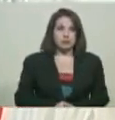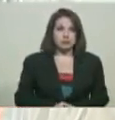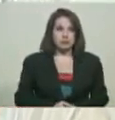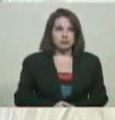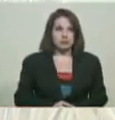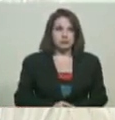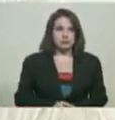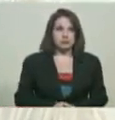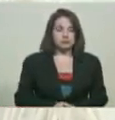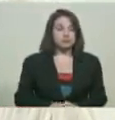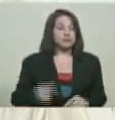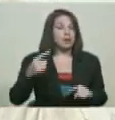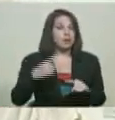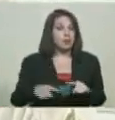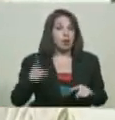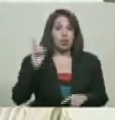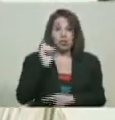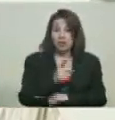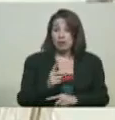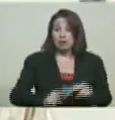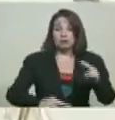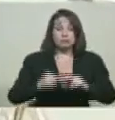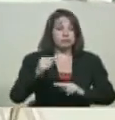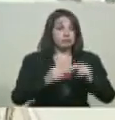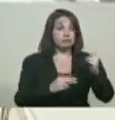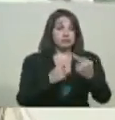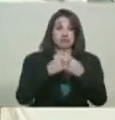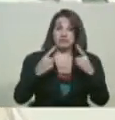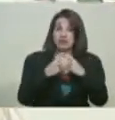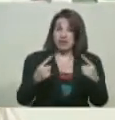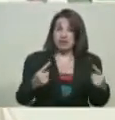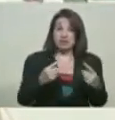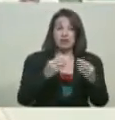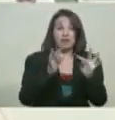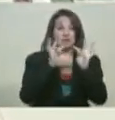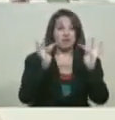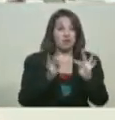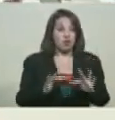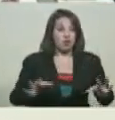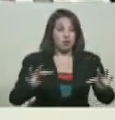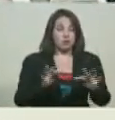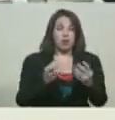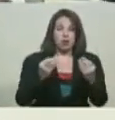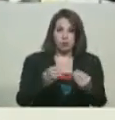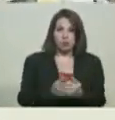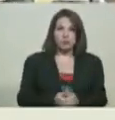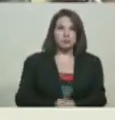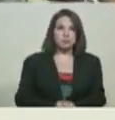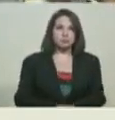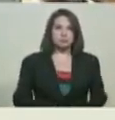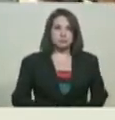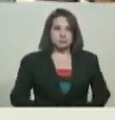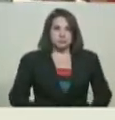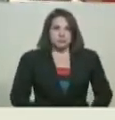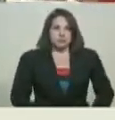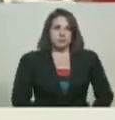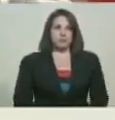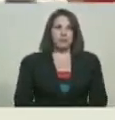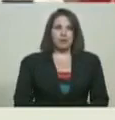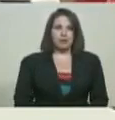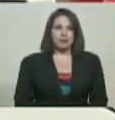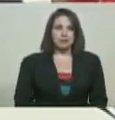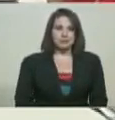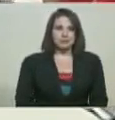pero tiene que construir las distintas formas de expresión social así que en cuarto lugar yo pediría que trabajemos